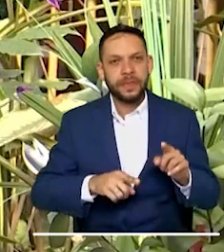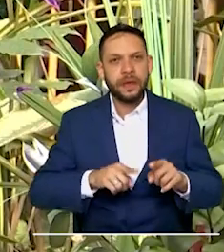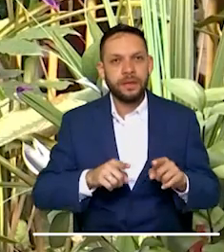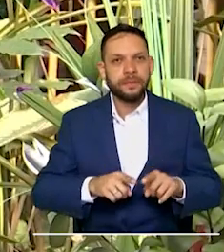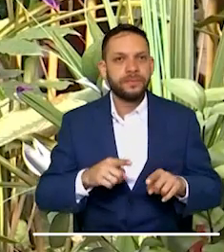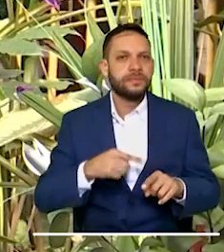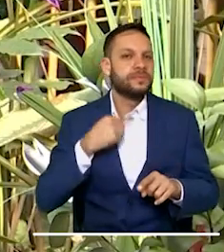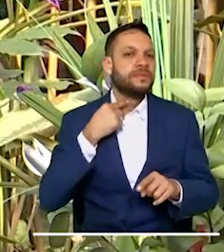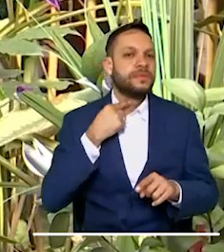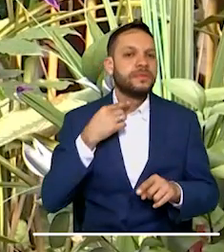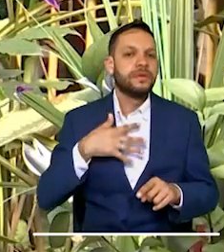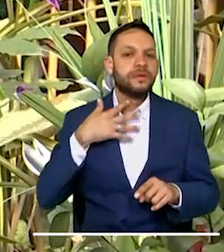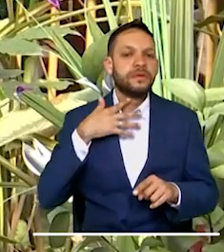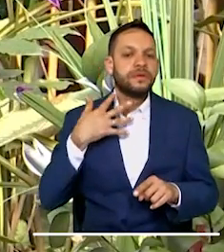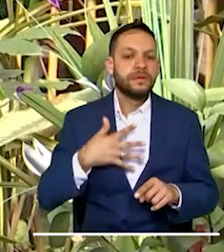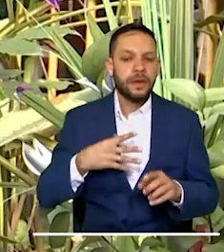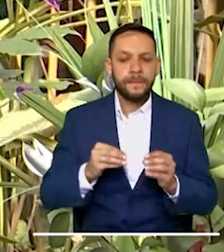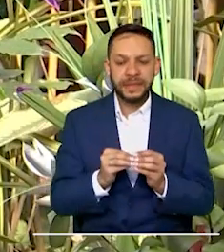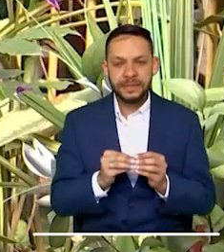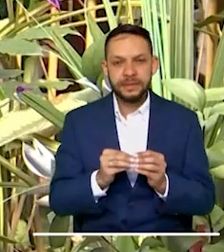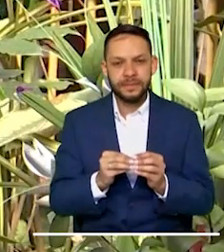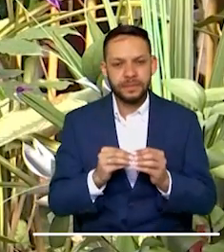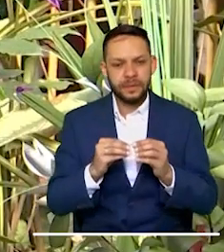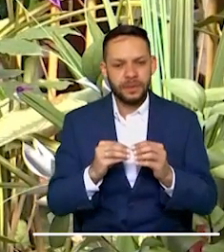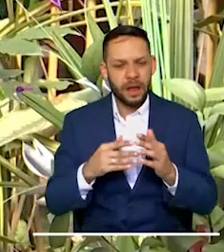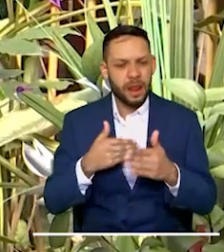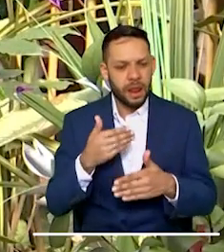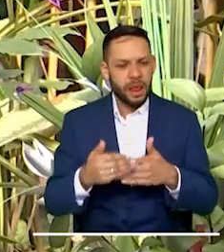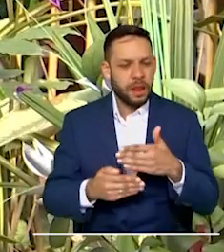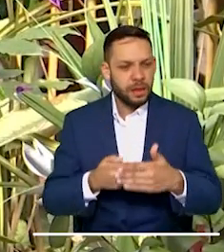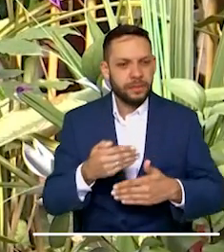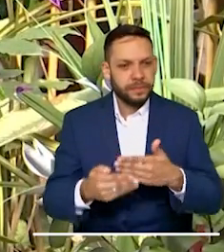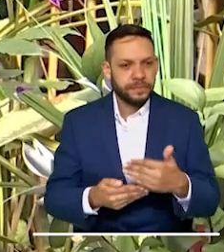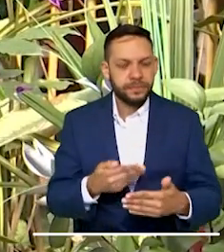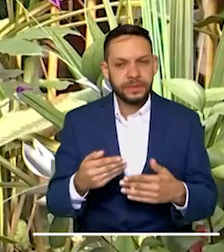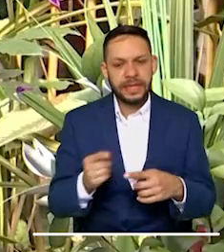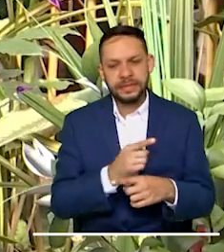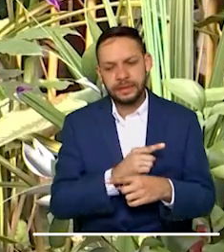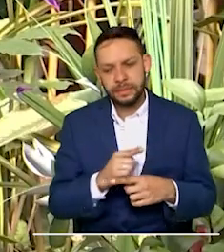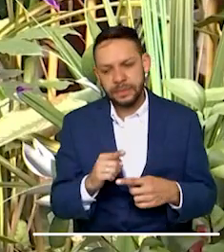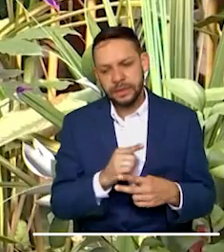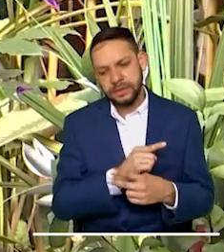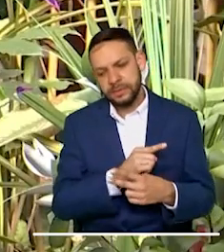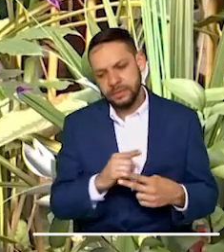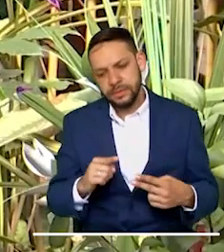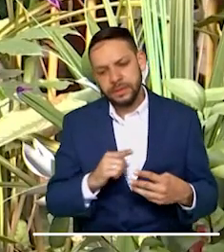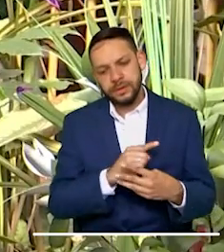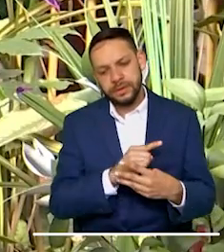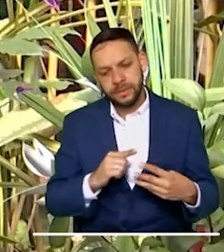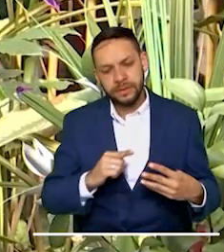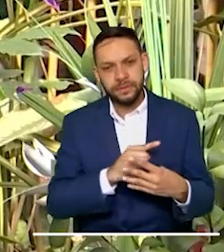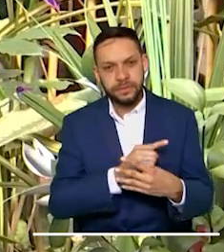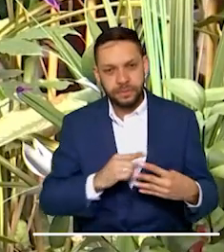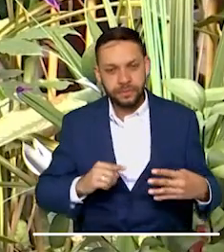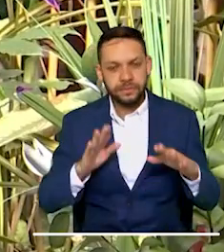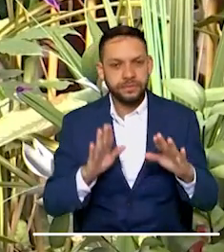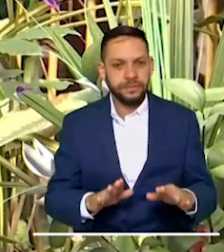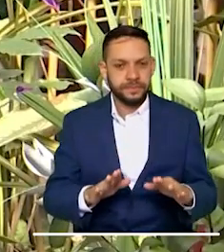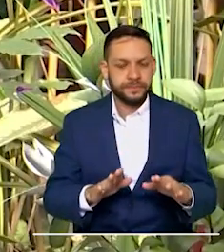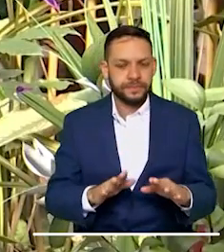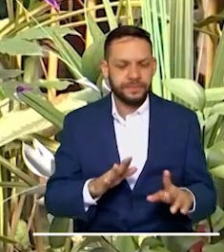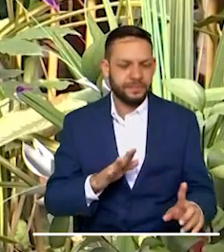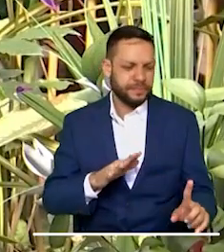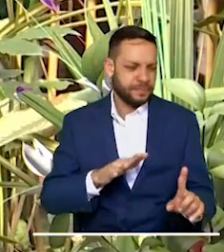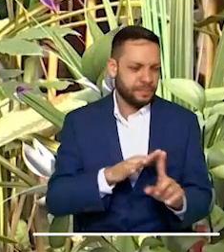la glándula y los biopsiamos en un periodo de no menos de 8 días una vez encontrados. Determinamos su malignidad